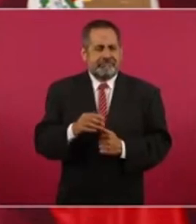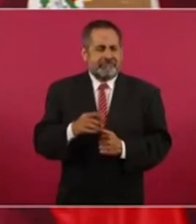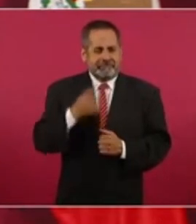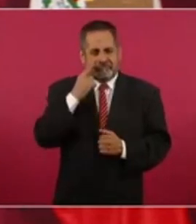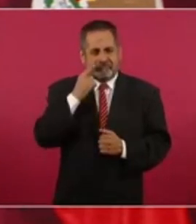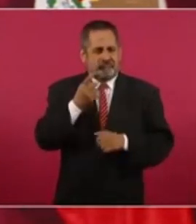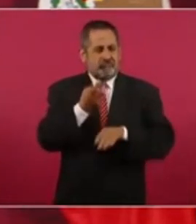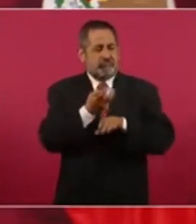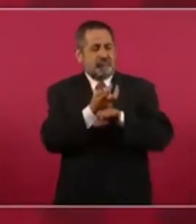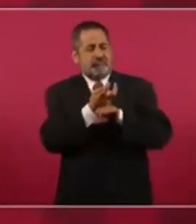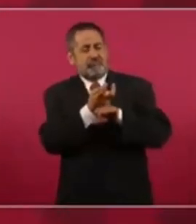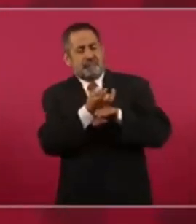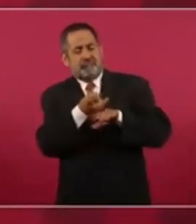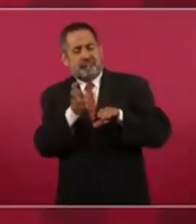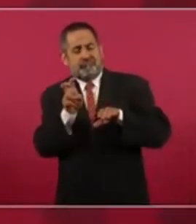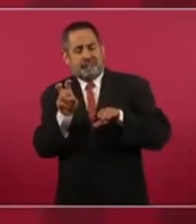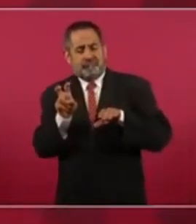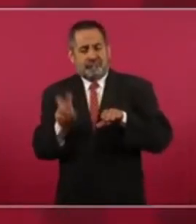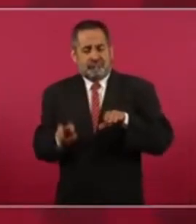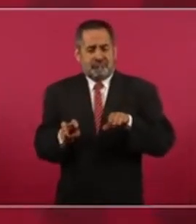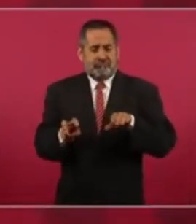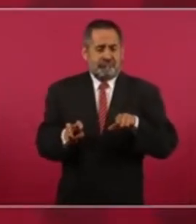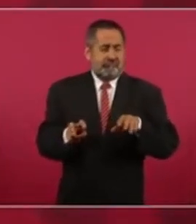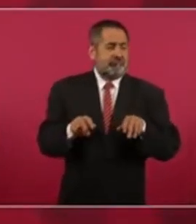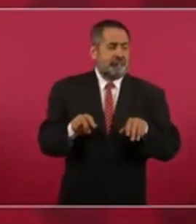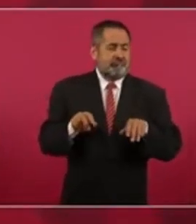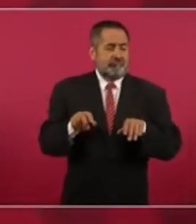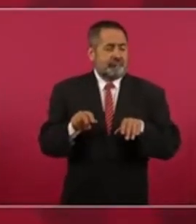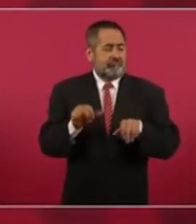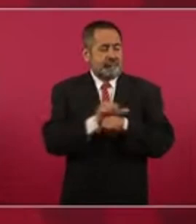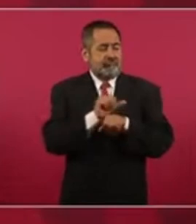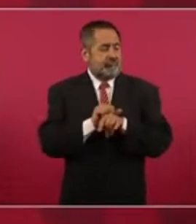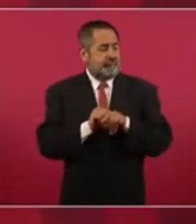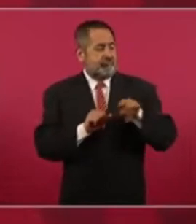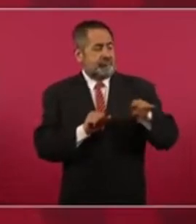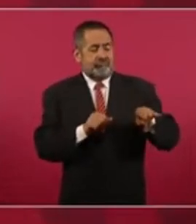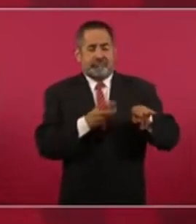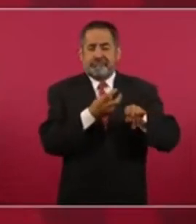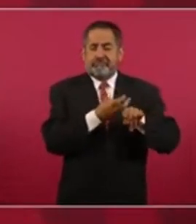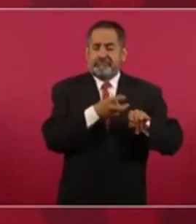Se baja un rato de la camioneta,